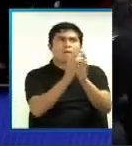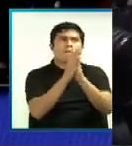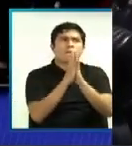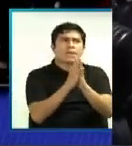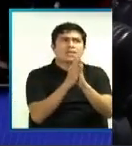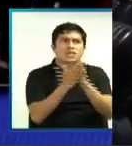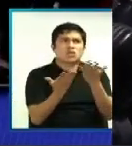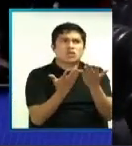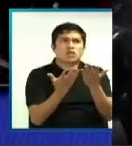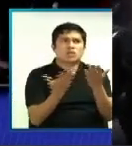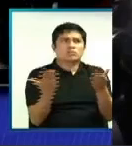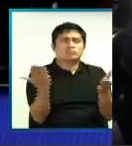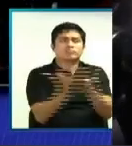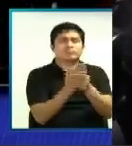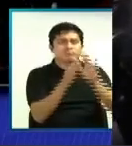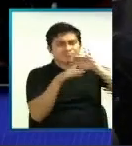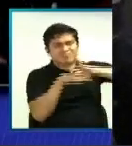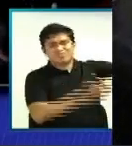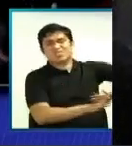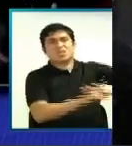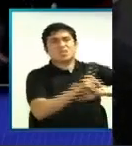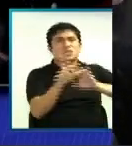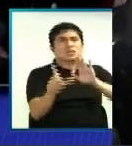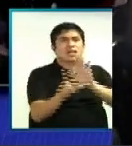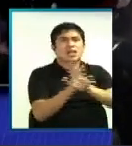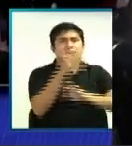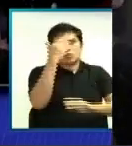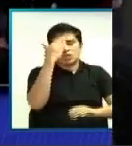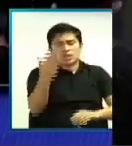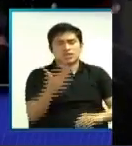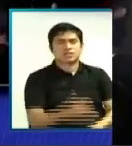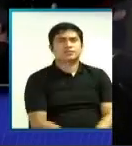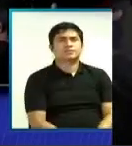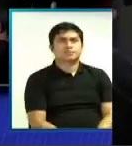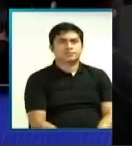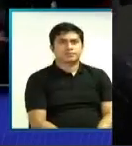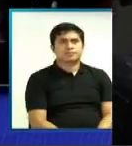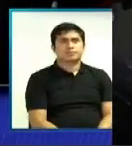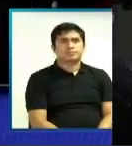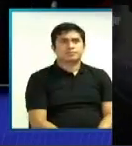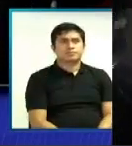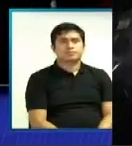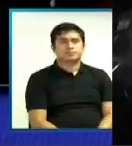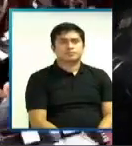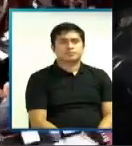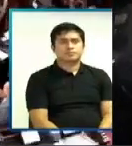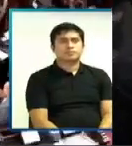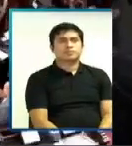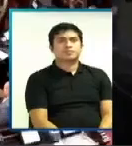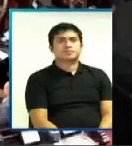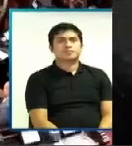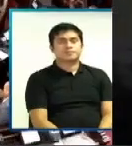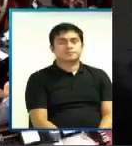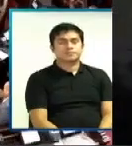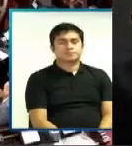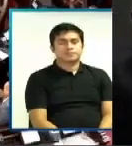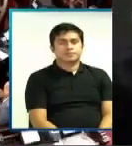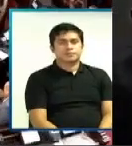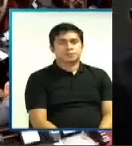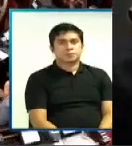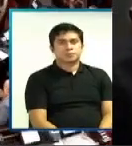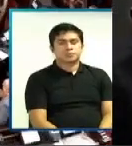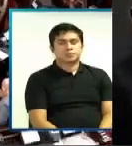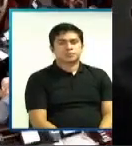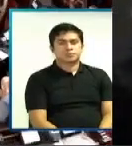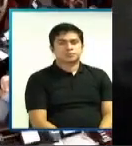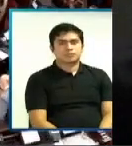si ustedes se dan cuenta, ellos tergiversan mucho las cosas allá adentro. Y pues por eso vine yo a platicar con los señores, a recordarles cuál es la postura que tuvimos